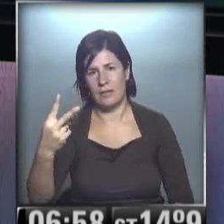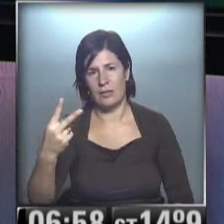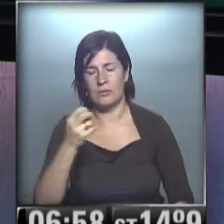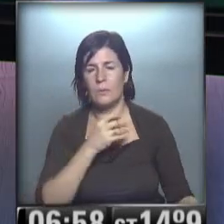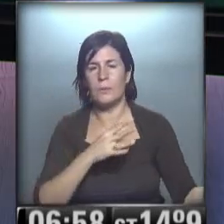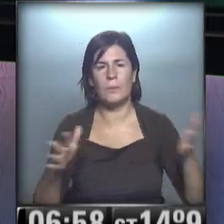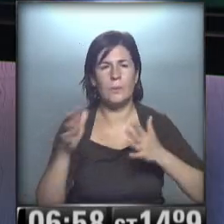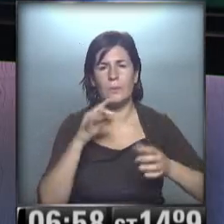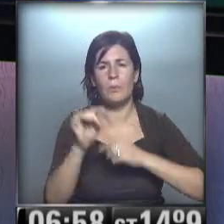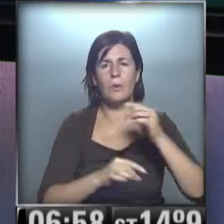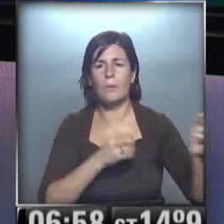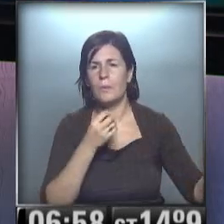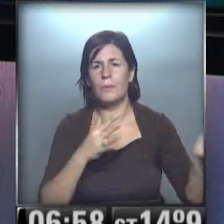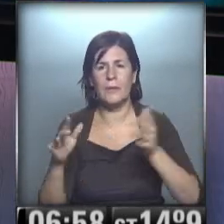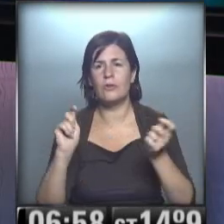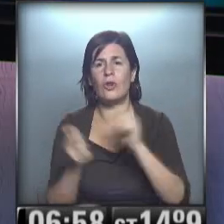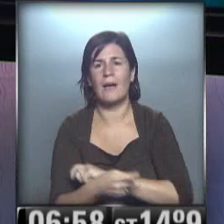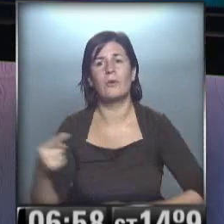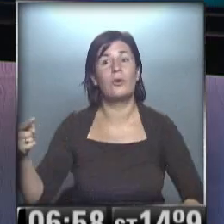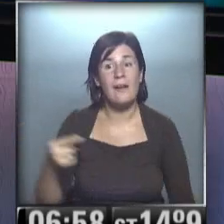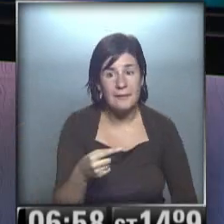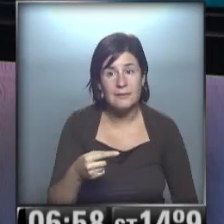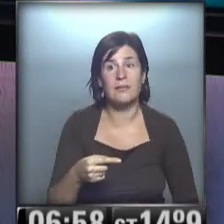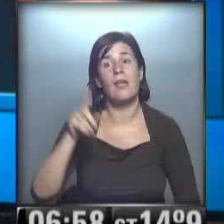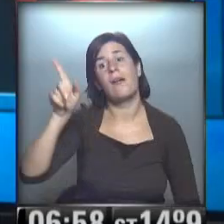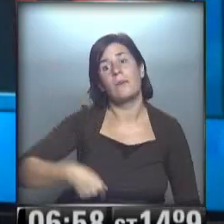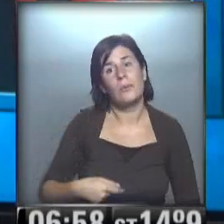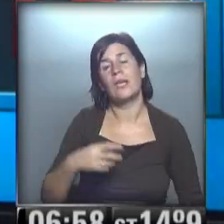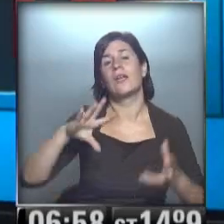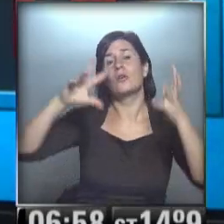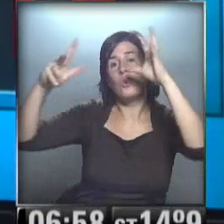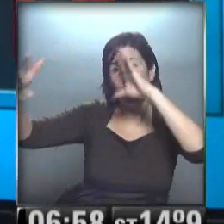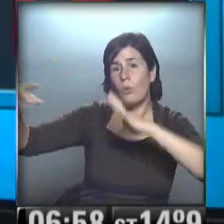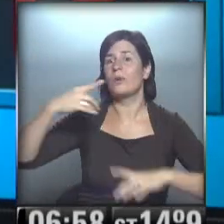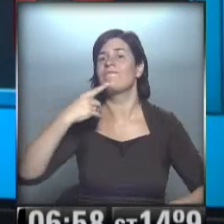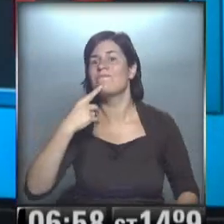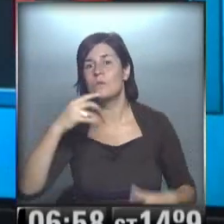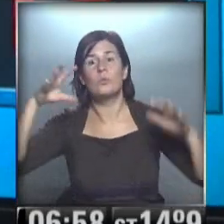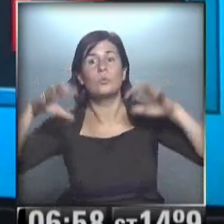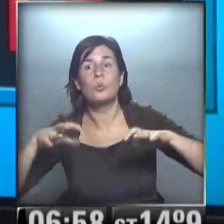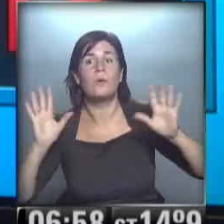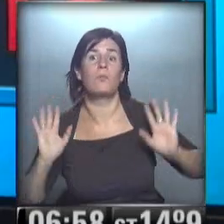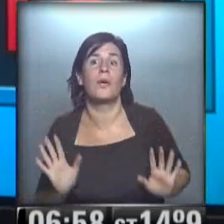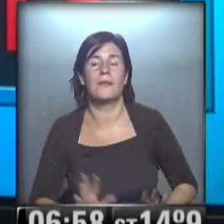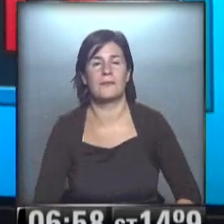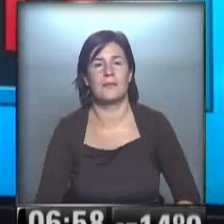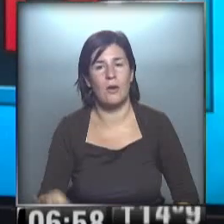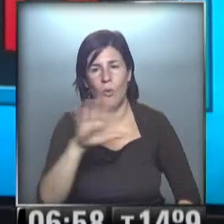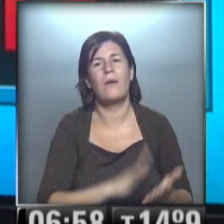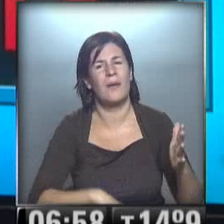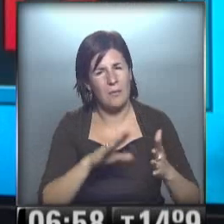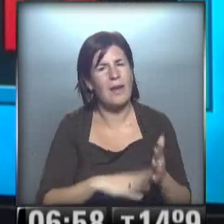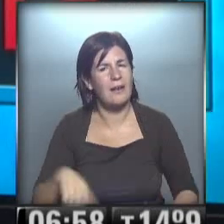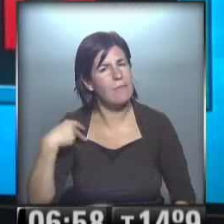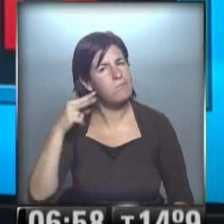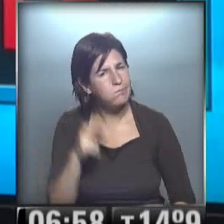momento va a llegar al sector este y entonces habrá inestabilidad. ¿Qué es ese frente que veíamos? Ahí por la zona de Bahía Blanca.